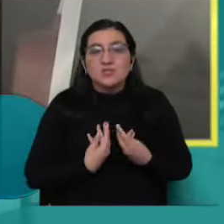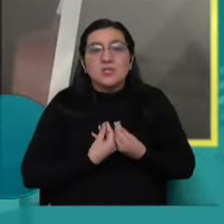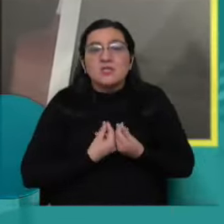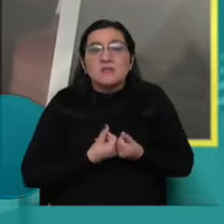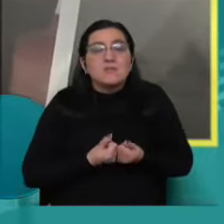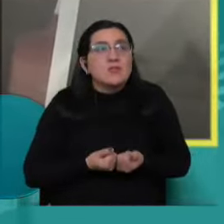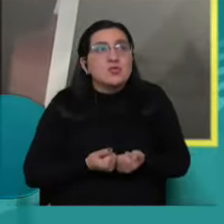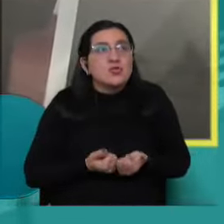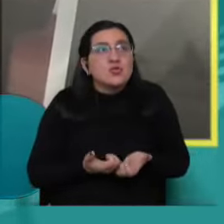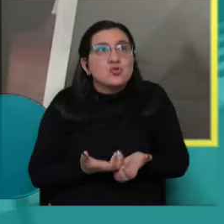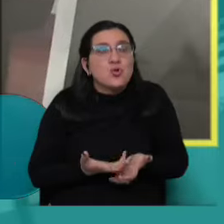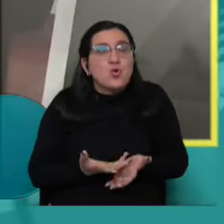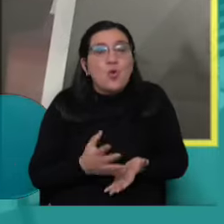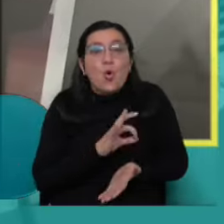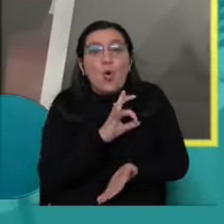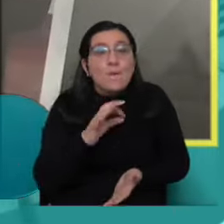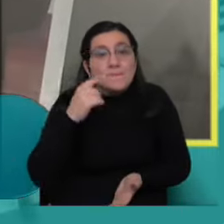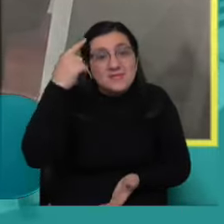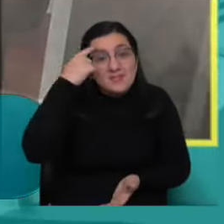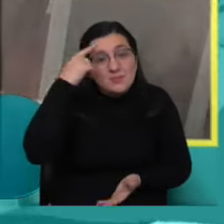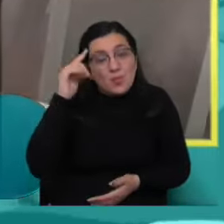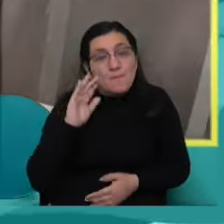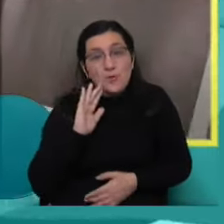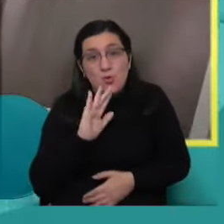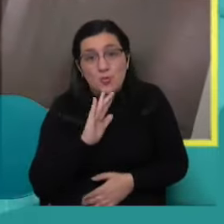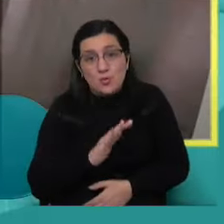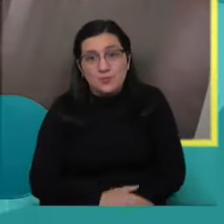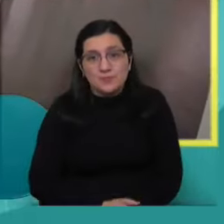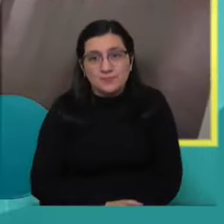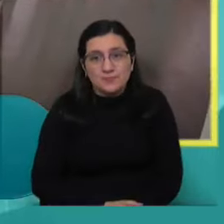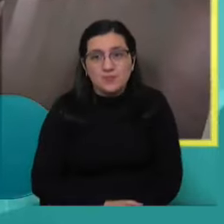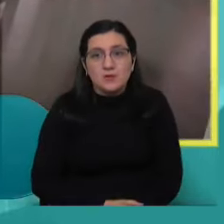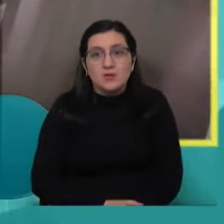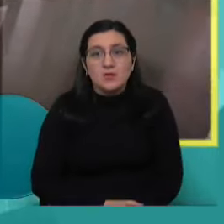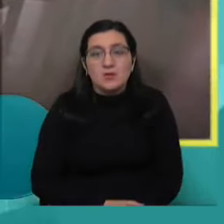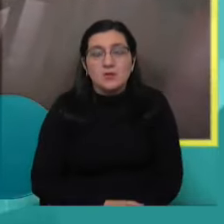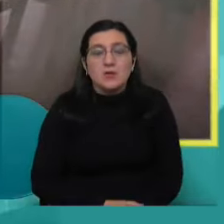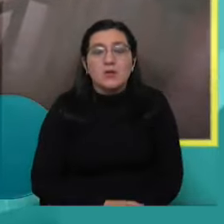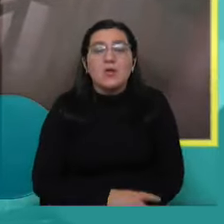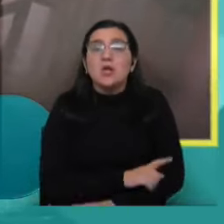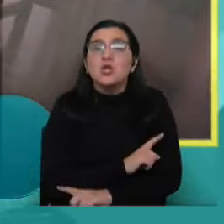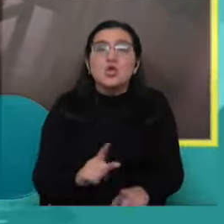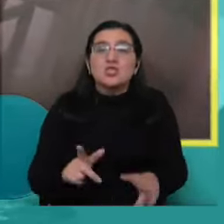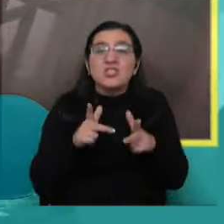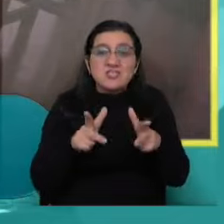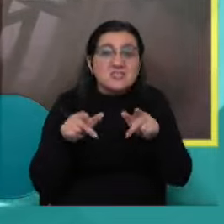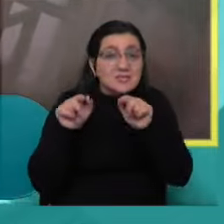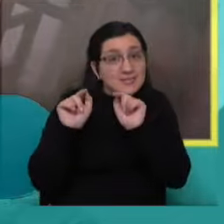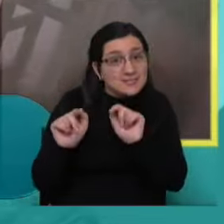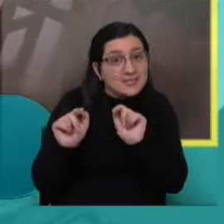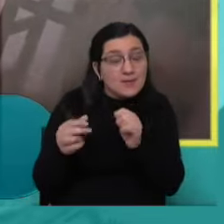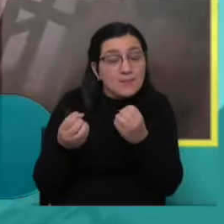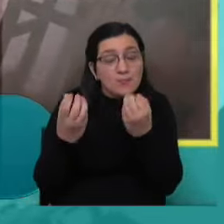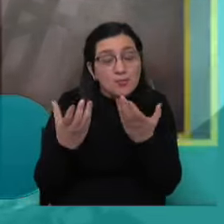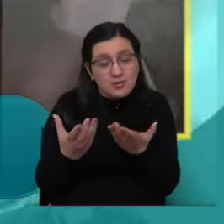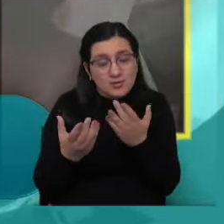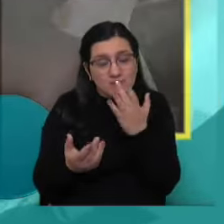sensación o incluso pensamiento propio lo que no se dice de mí porque evidentemente cuando